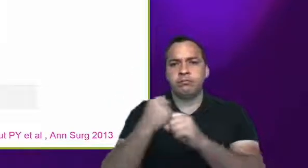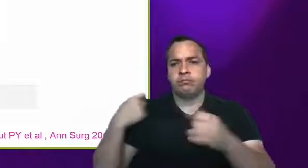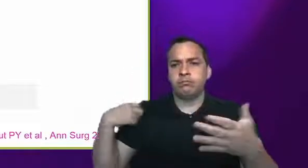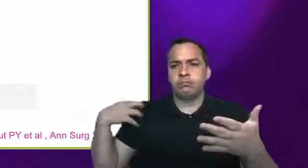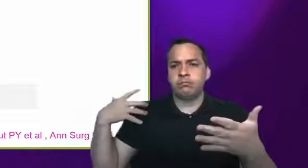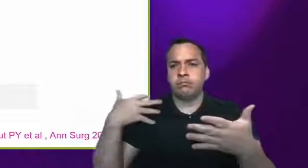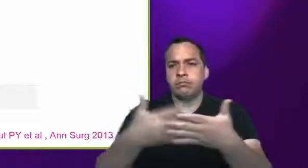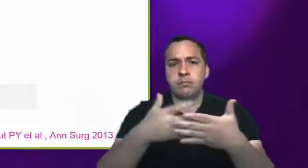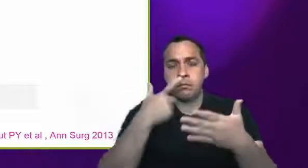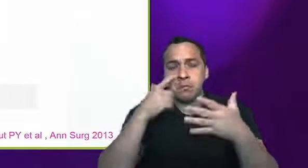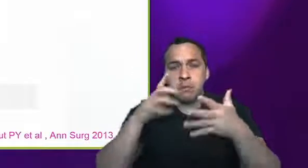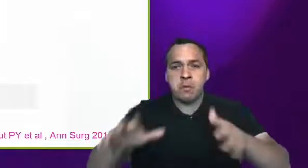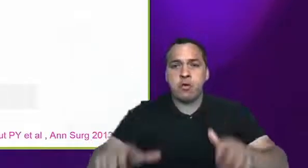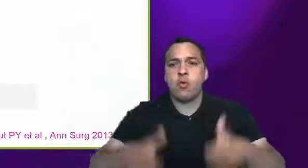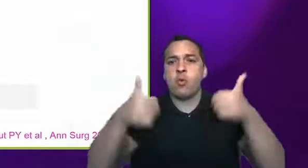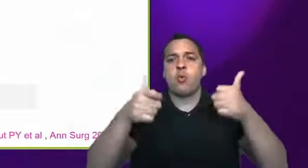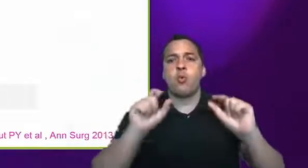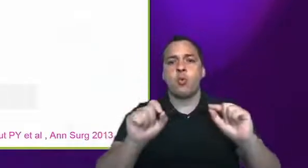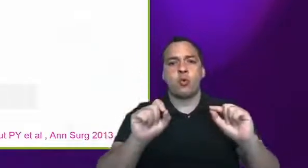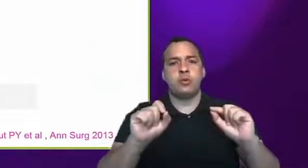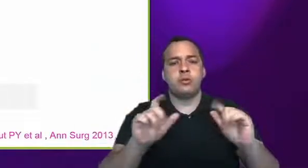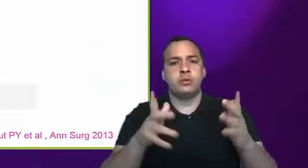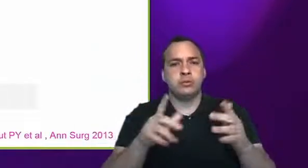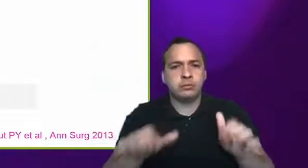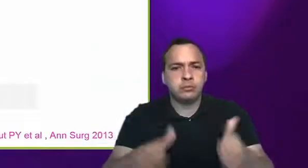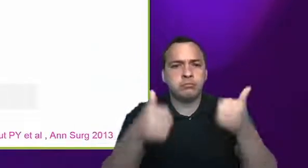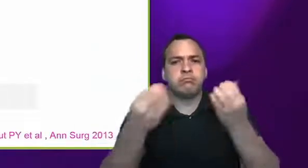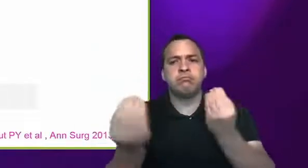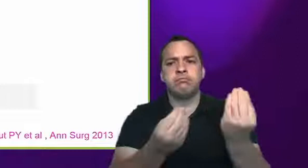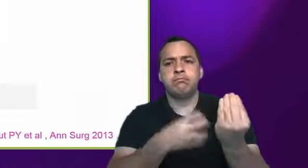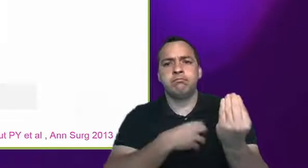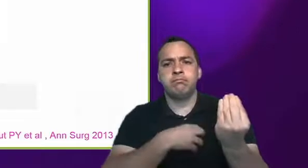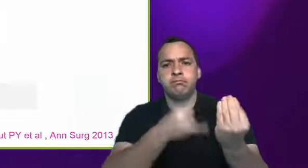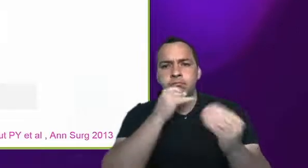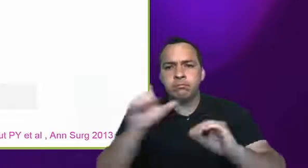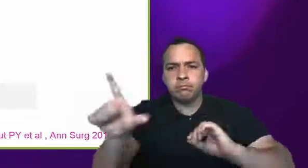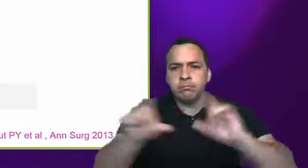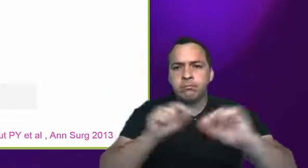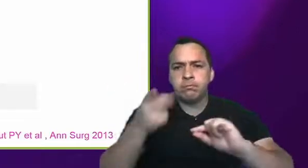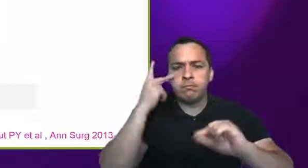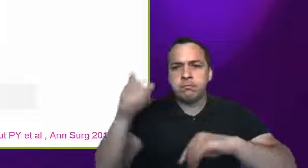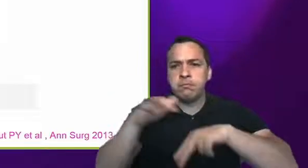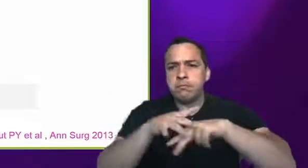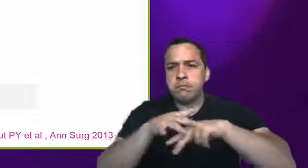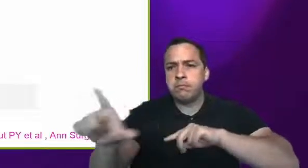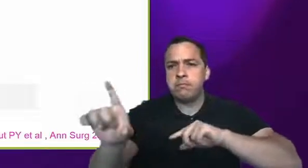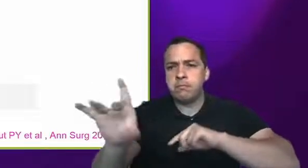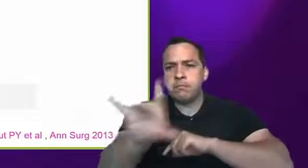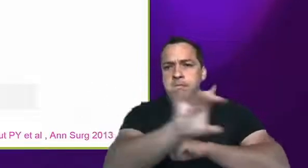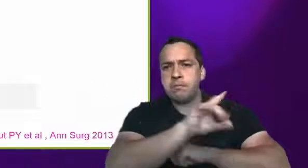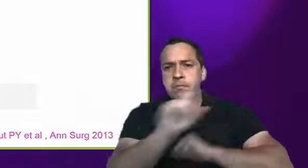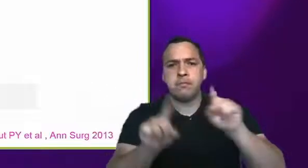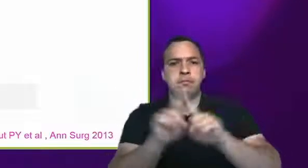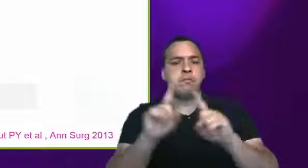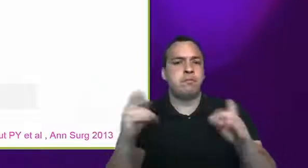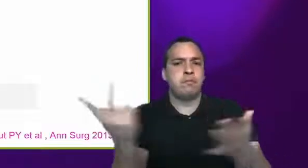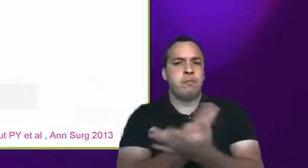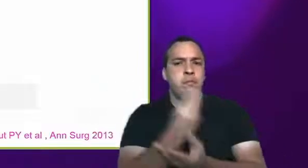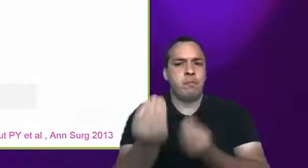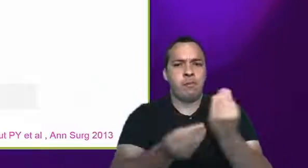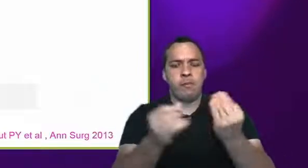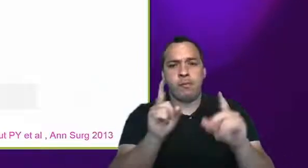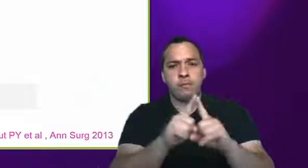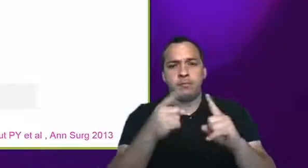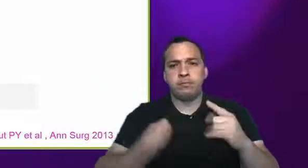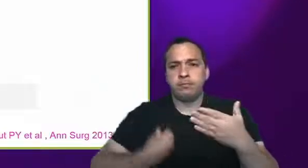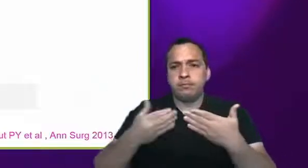un poco lo que es la selección de estos pacientes y de consecuencia sobre la sobrevida